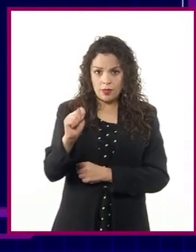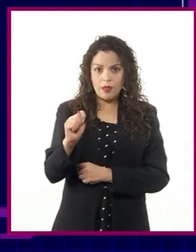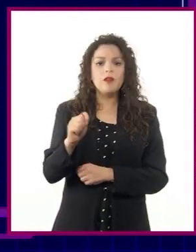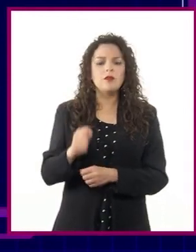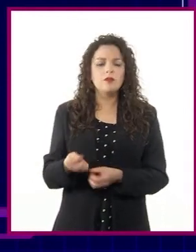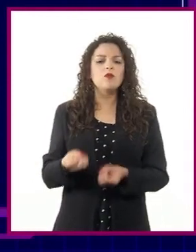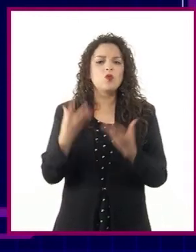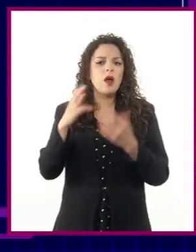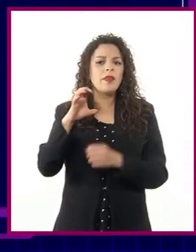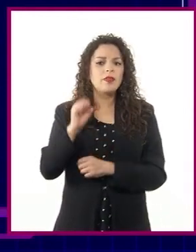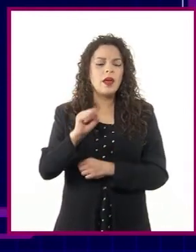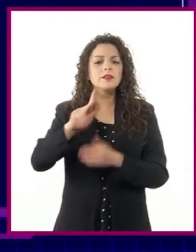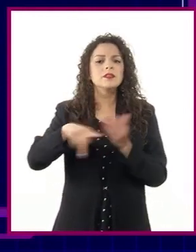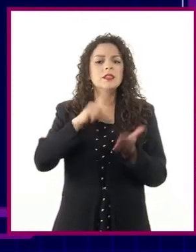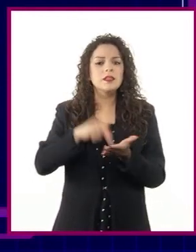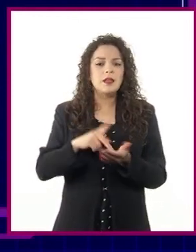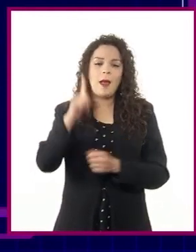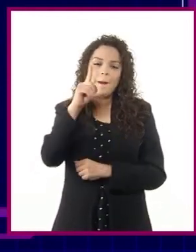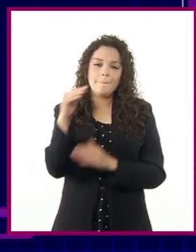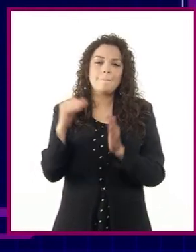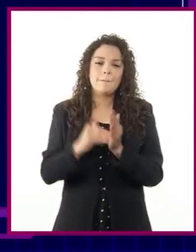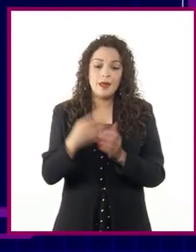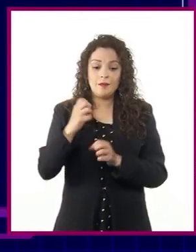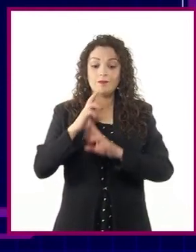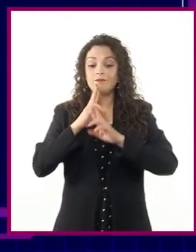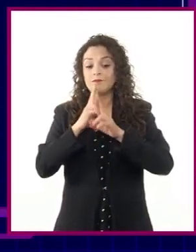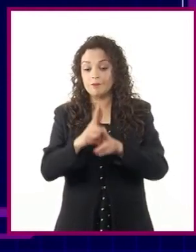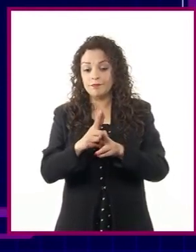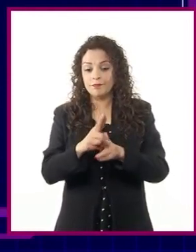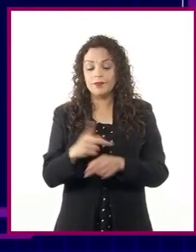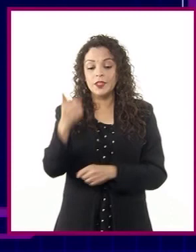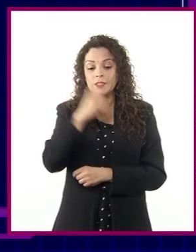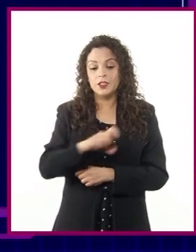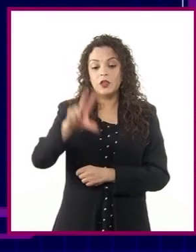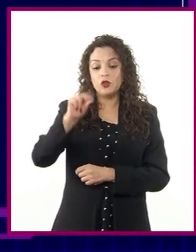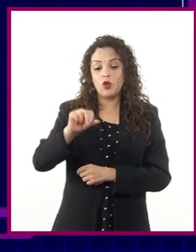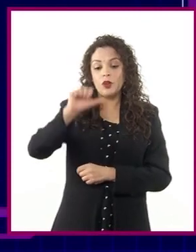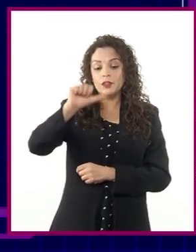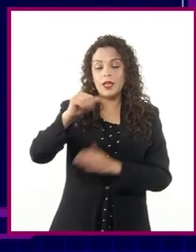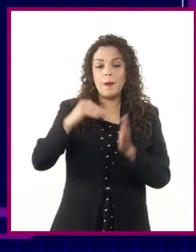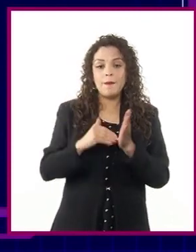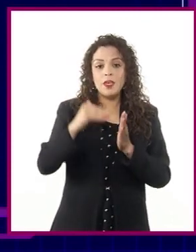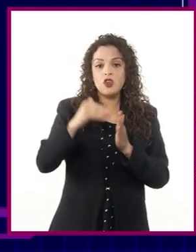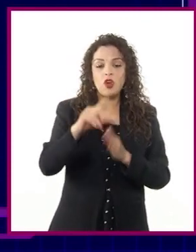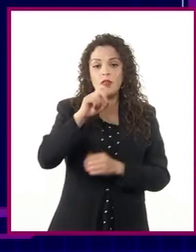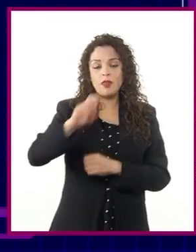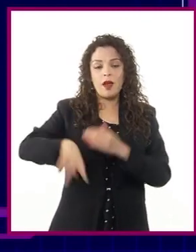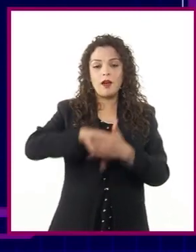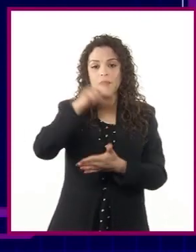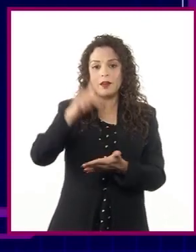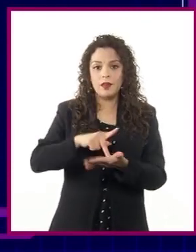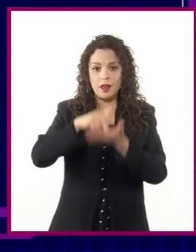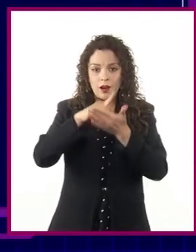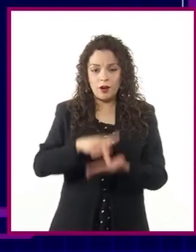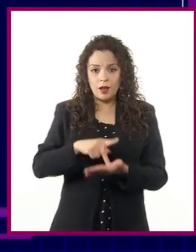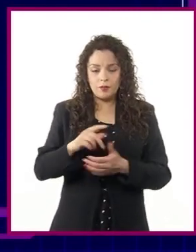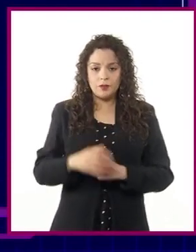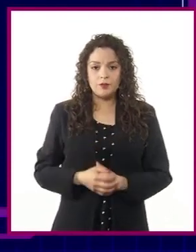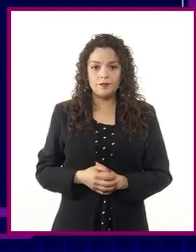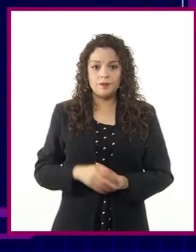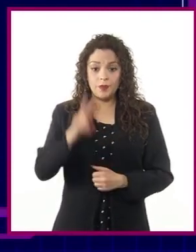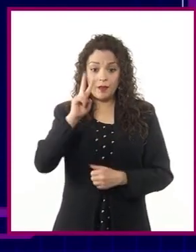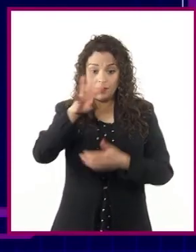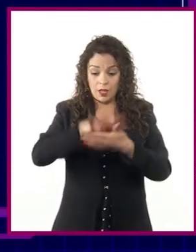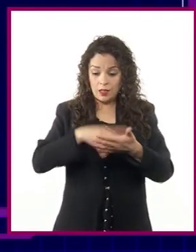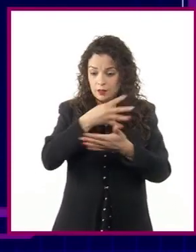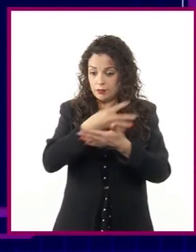1000 kilogramos. Y de ahí obtenemos como resultado 186 millones de kilogramos. En la tabla aparece